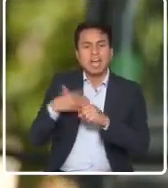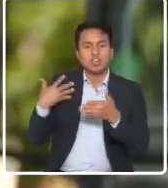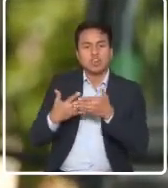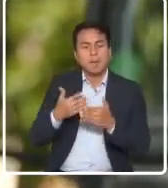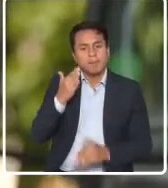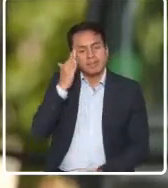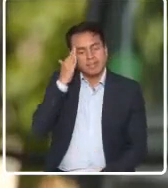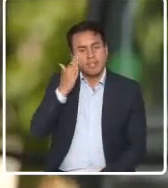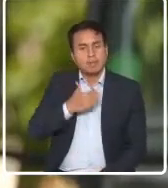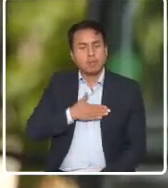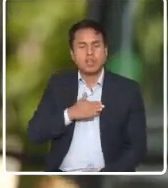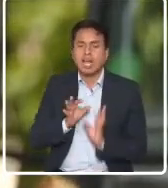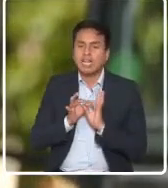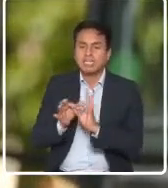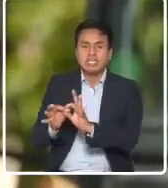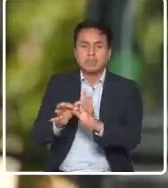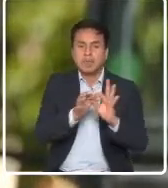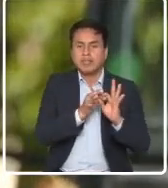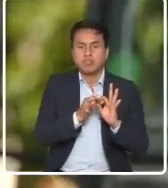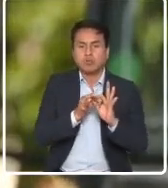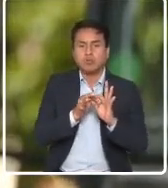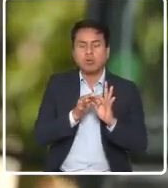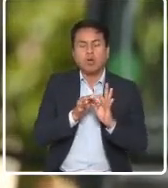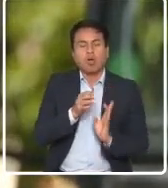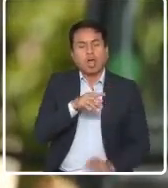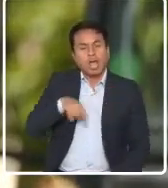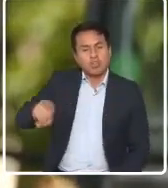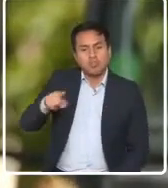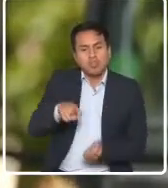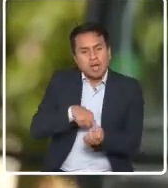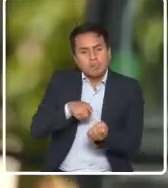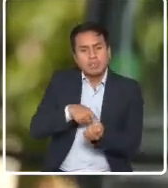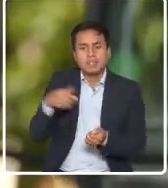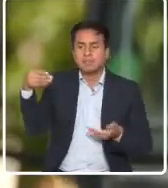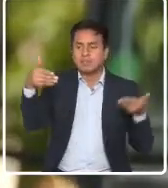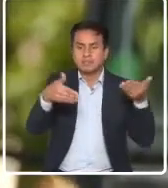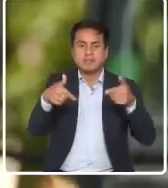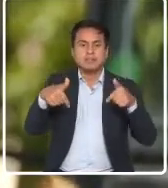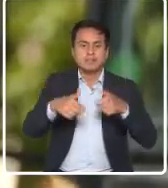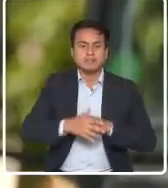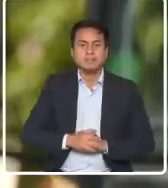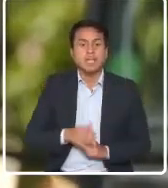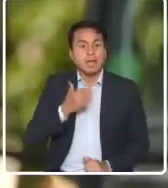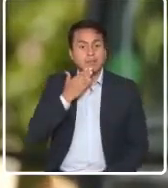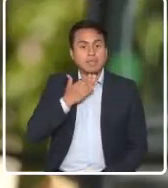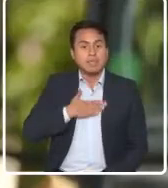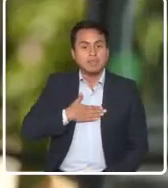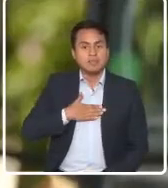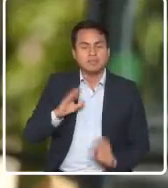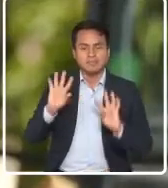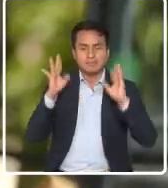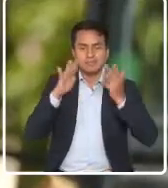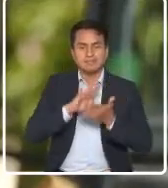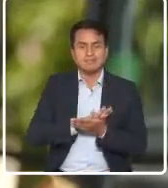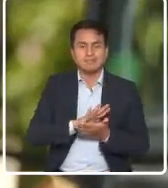presentes en nuestra memoria y nuestro agradecimiento vaya a través de vuestras familias aquí presentes. También quiero recordar